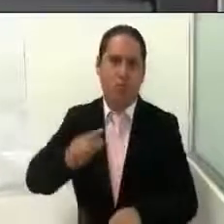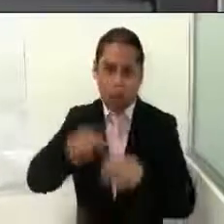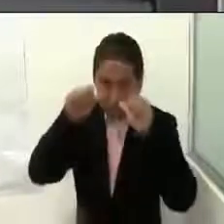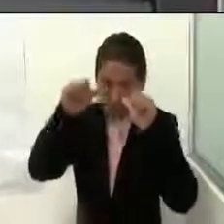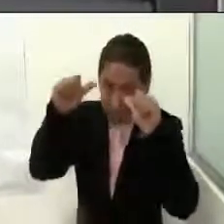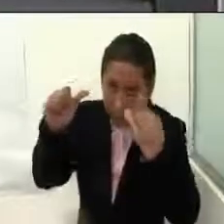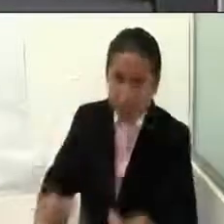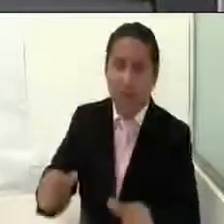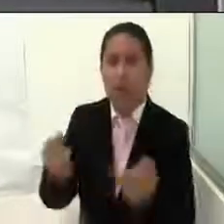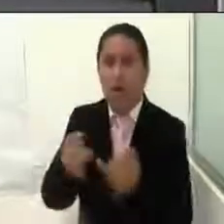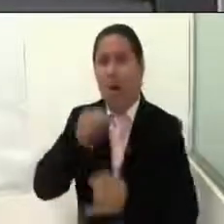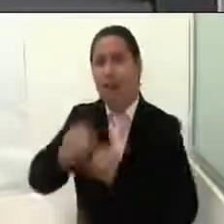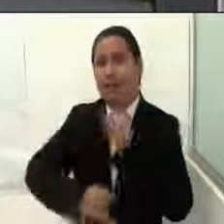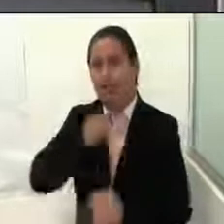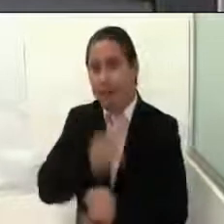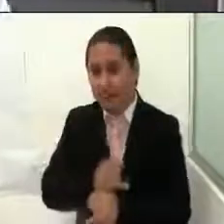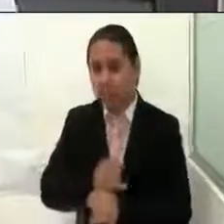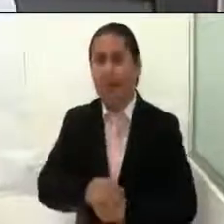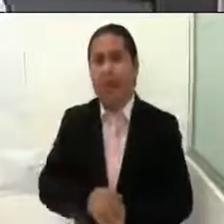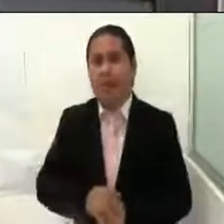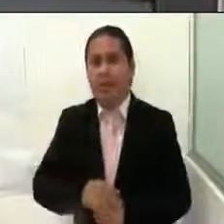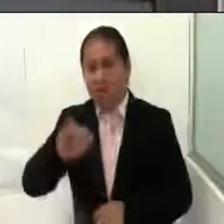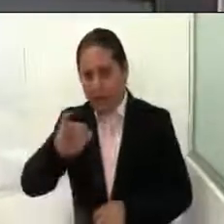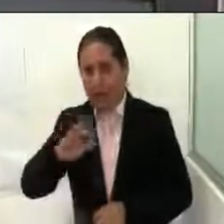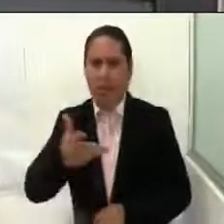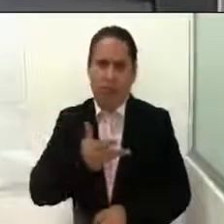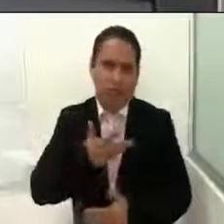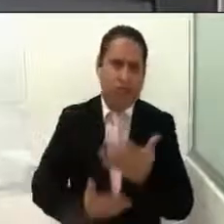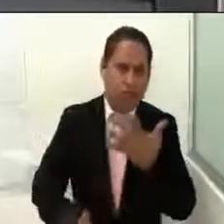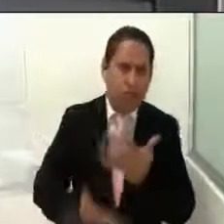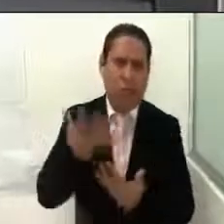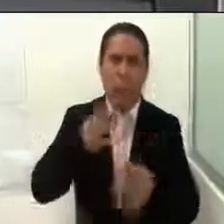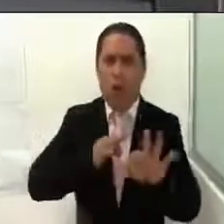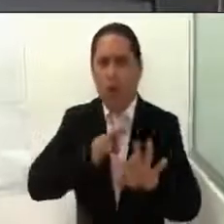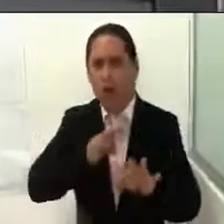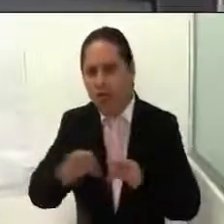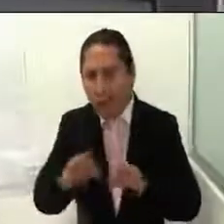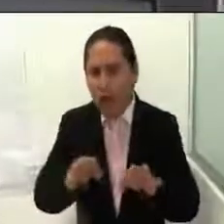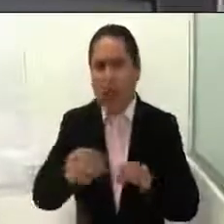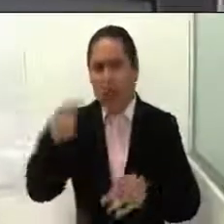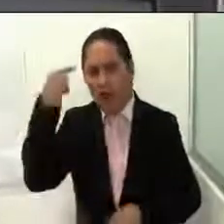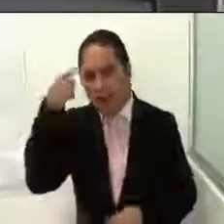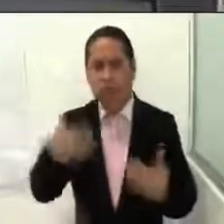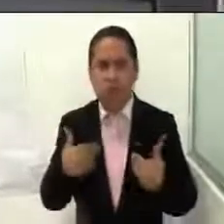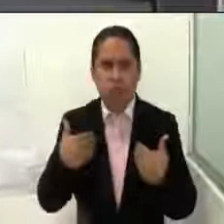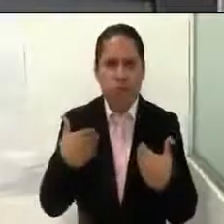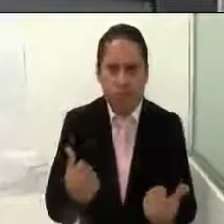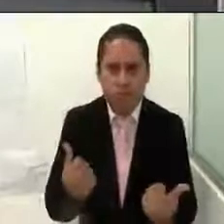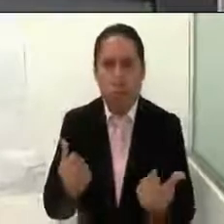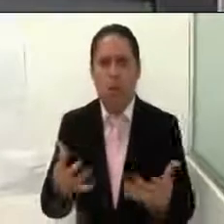leyes internacionales de esa manera se ha trabajado para que tenga una coincidencia una concordancia